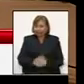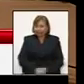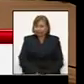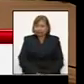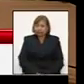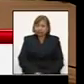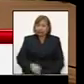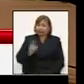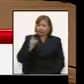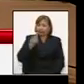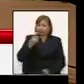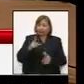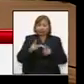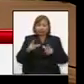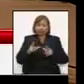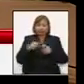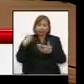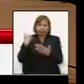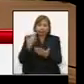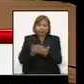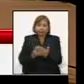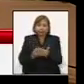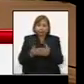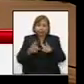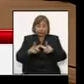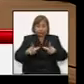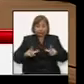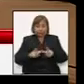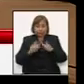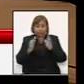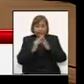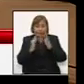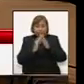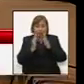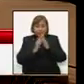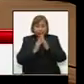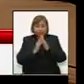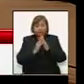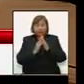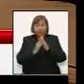En primer lugar, cuando llegamos al lugar, a la casa del inmueble,